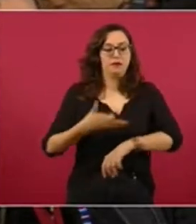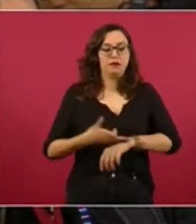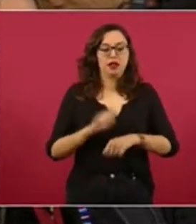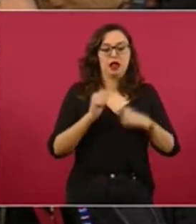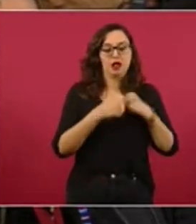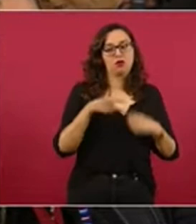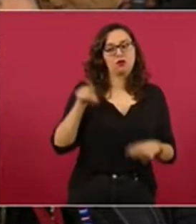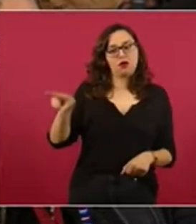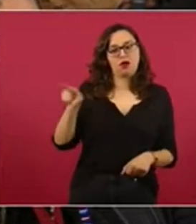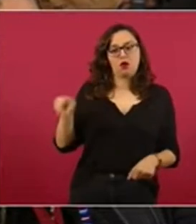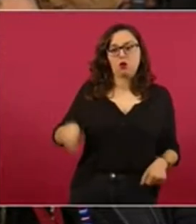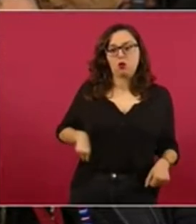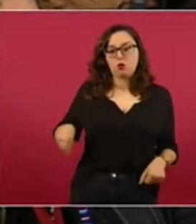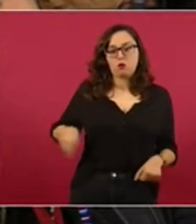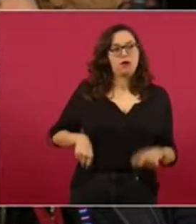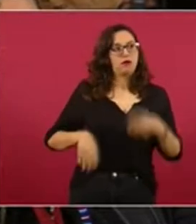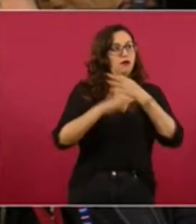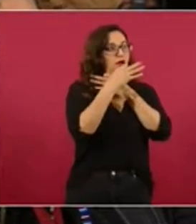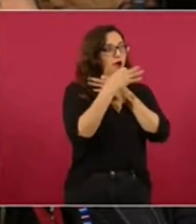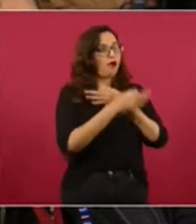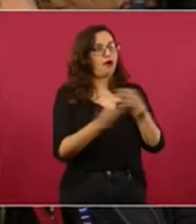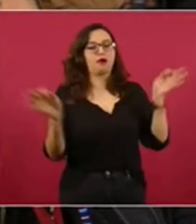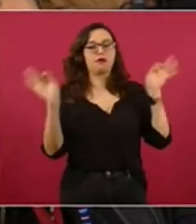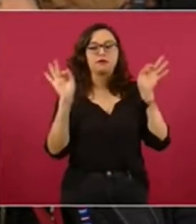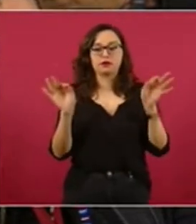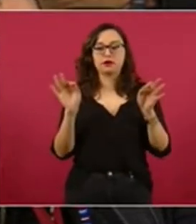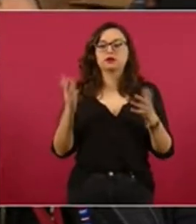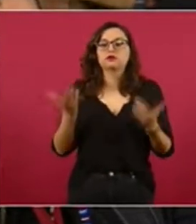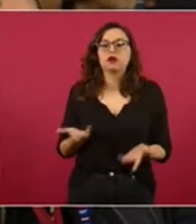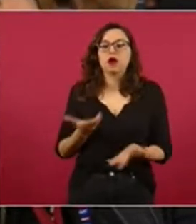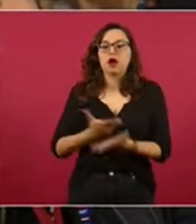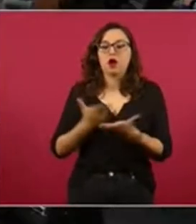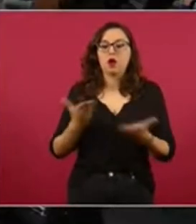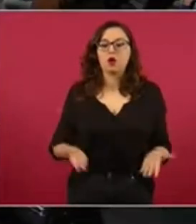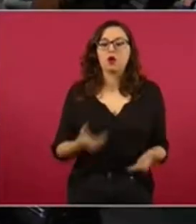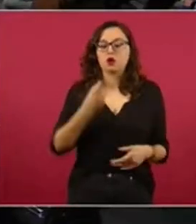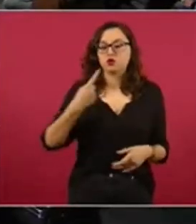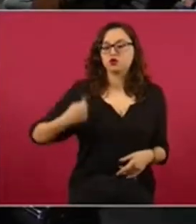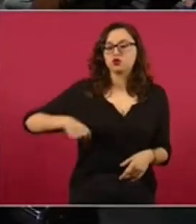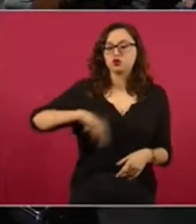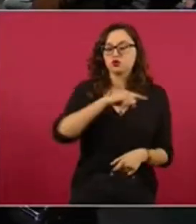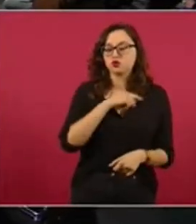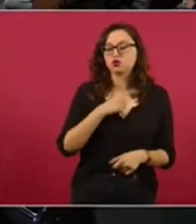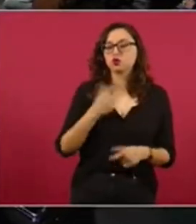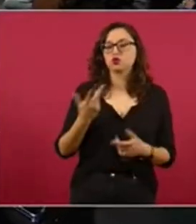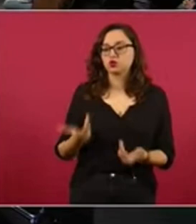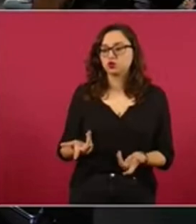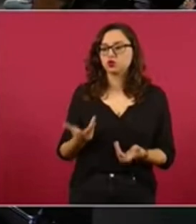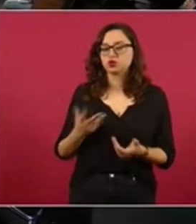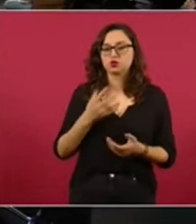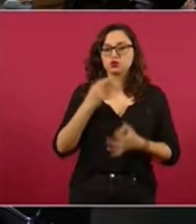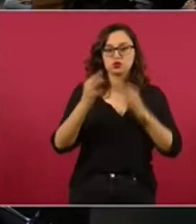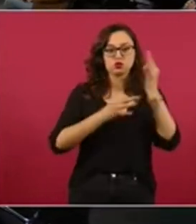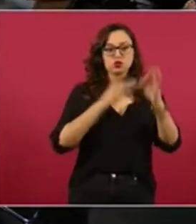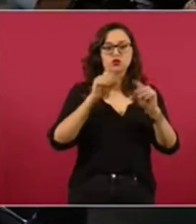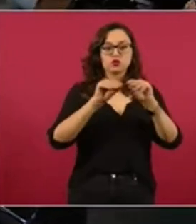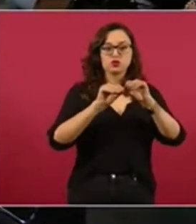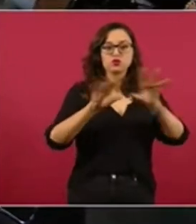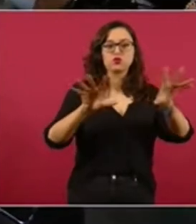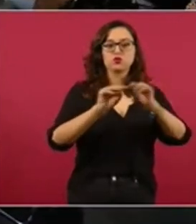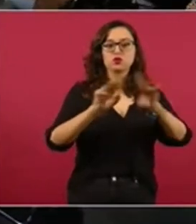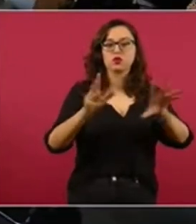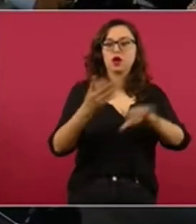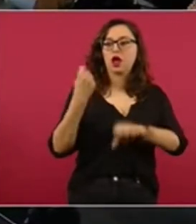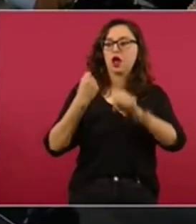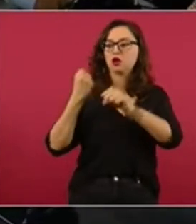hago conocimiento que por la línea de investigación que estamos ahorita en estos temas, fui privada de la libertad en enero